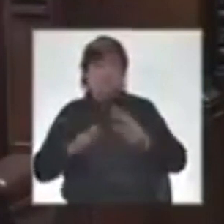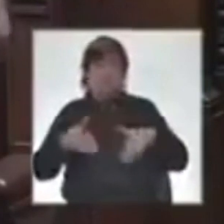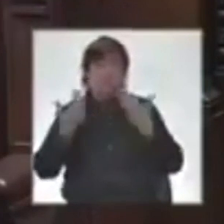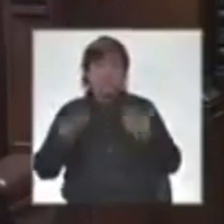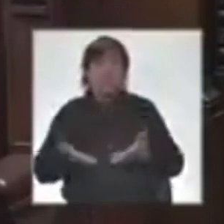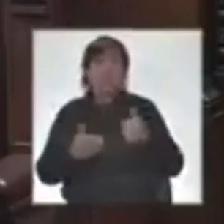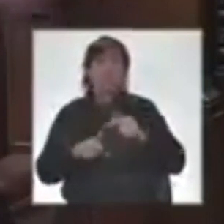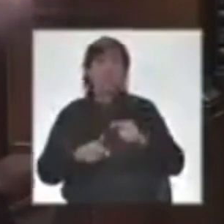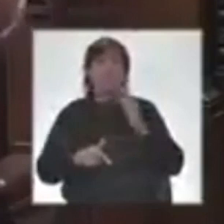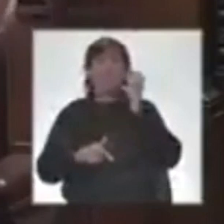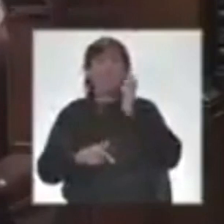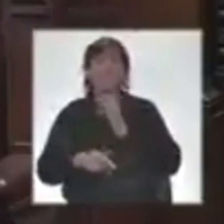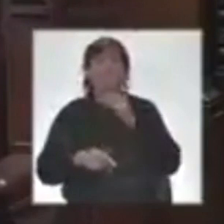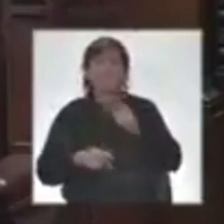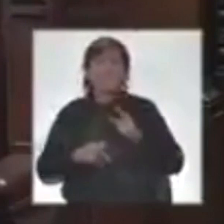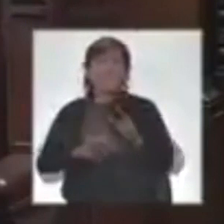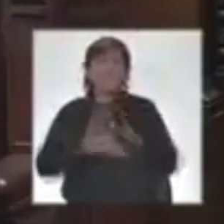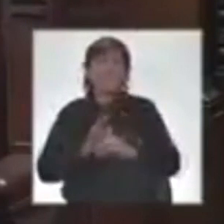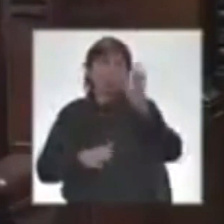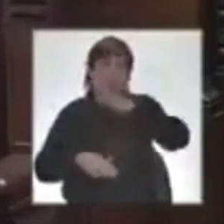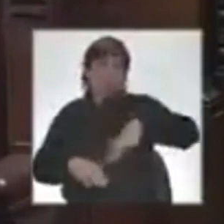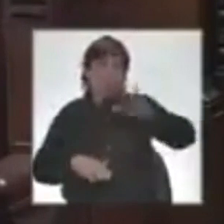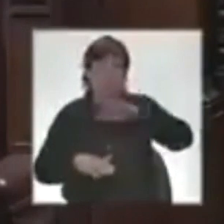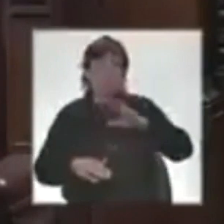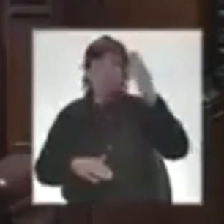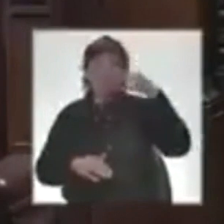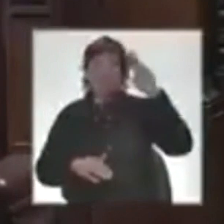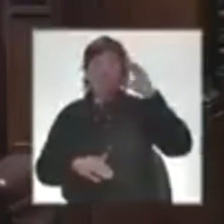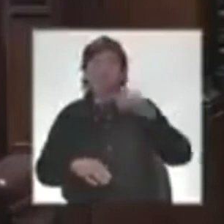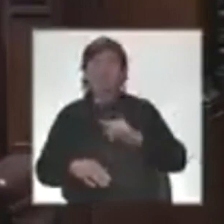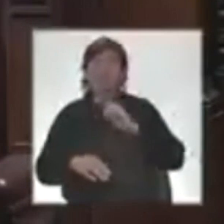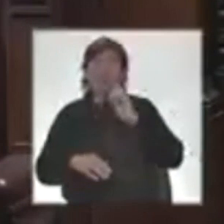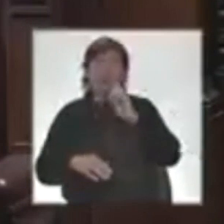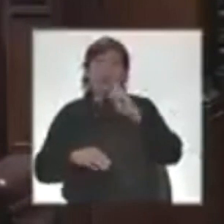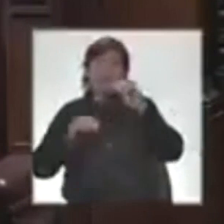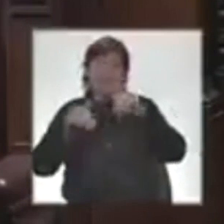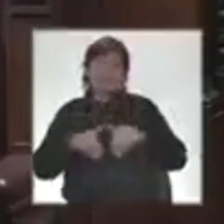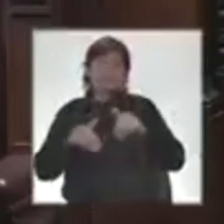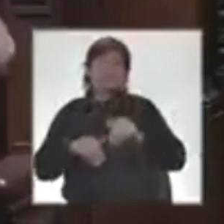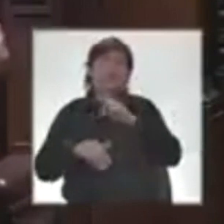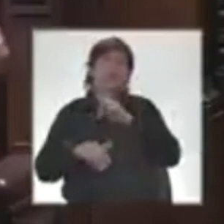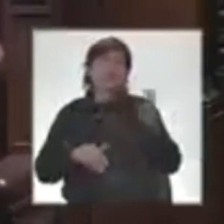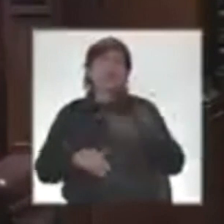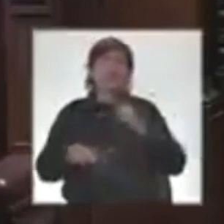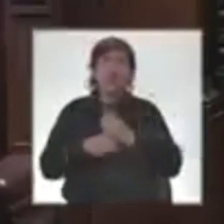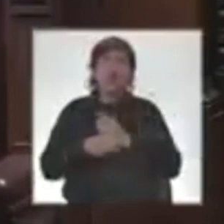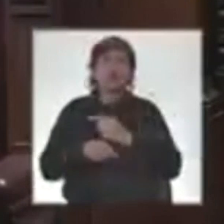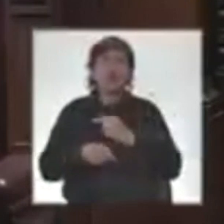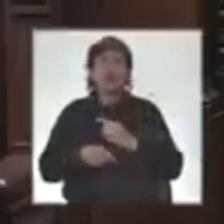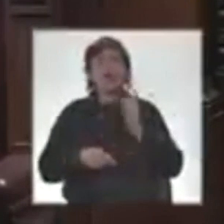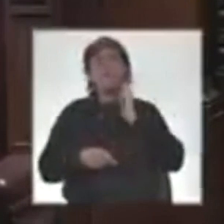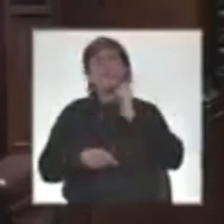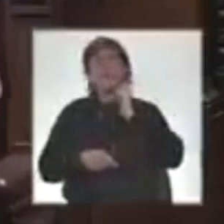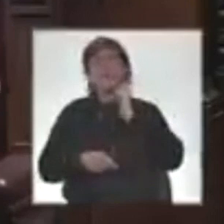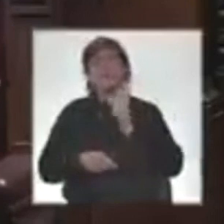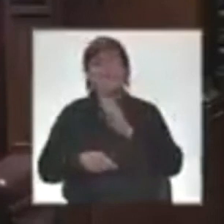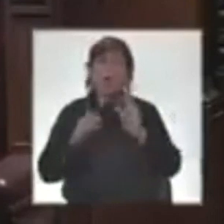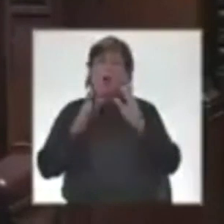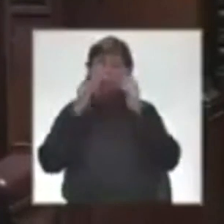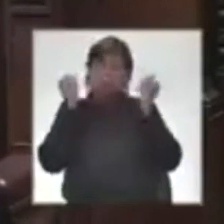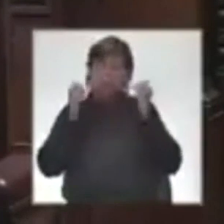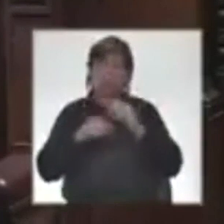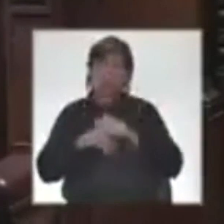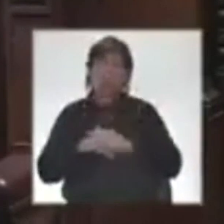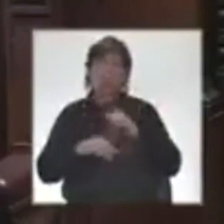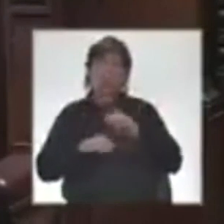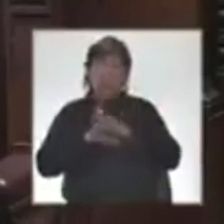Fidel Castro en nombre del pueblo de Cuba de 1.200.000 dosis de vacunas contra la meningitis. No me olvido, como tampoco me olvido de